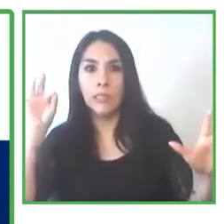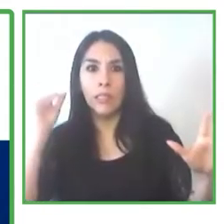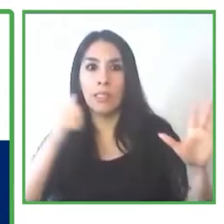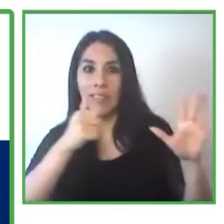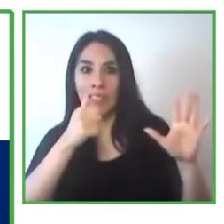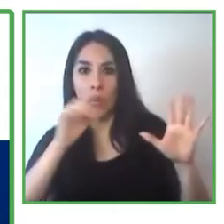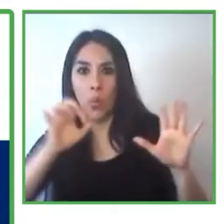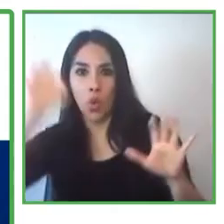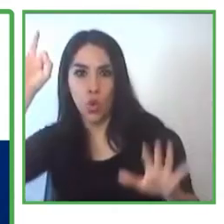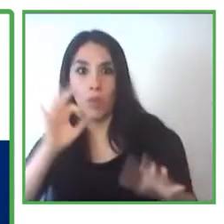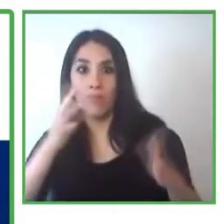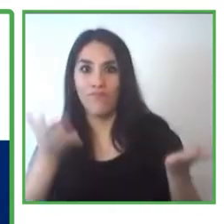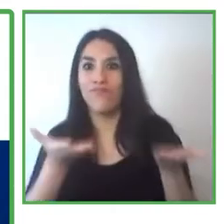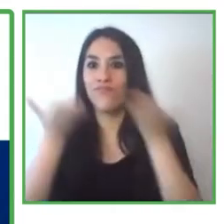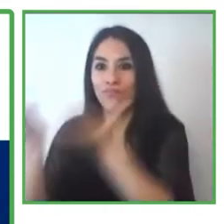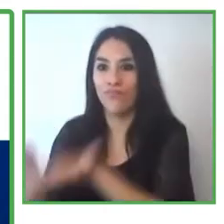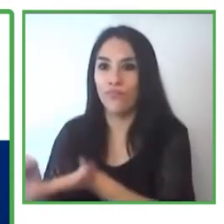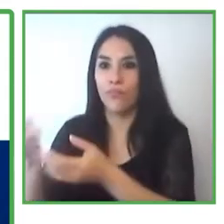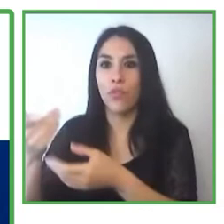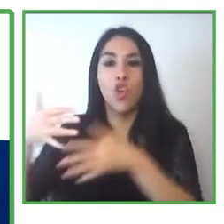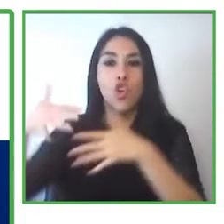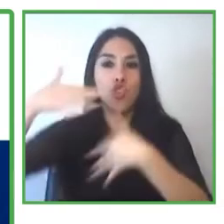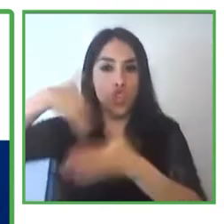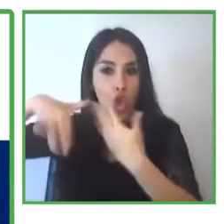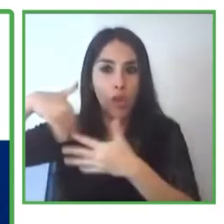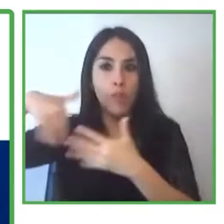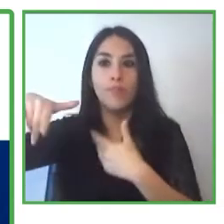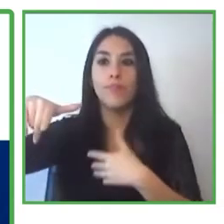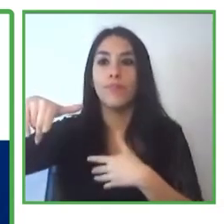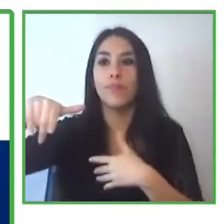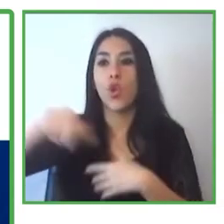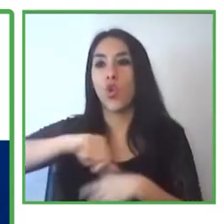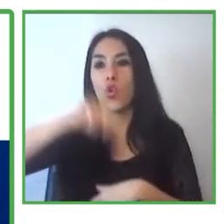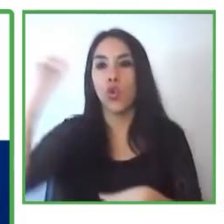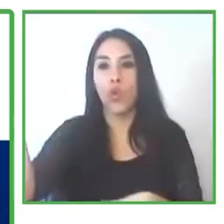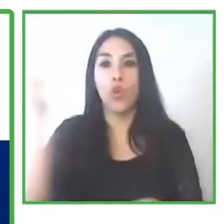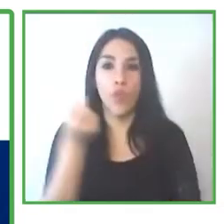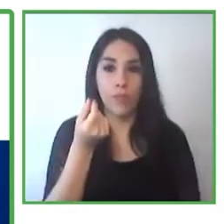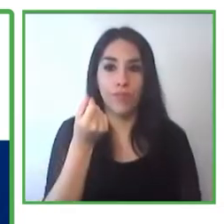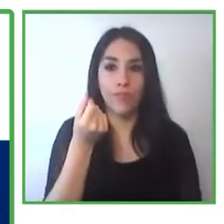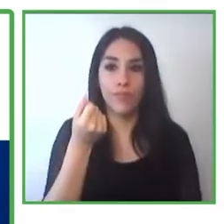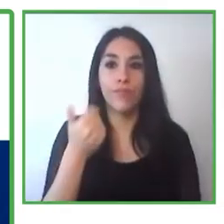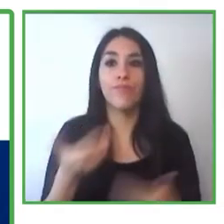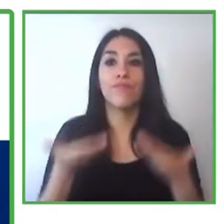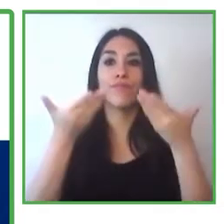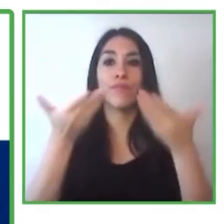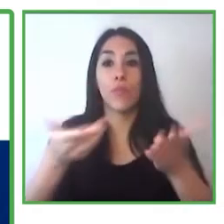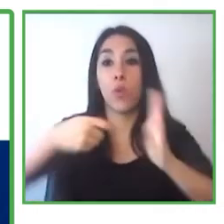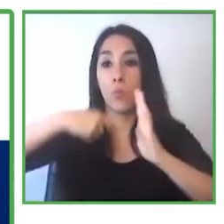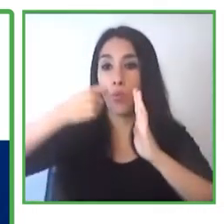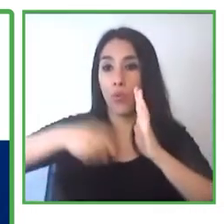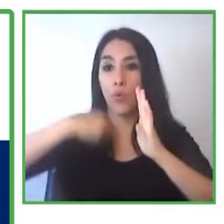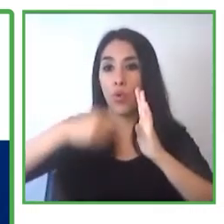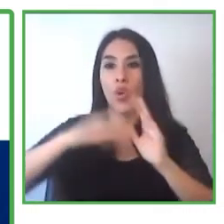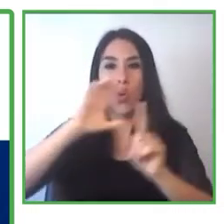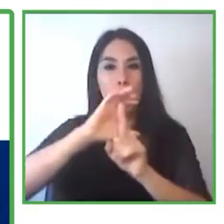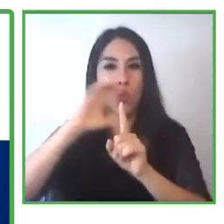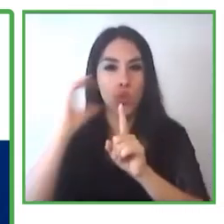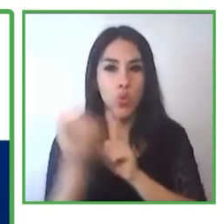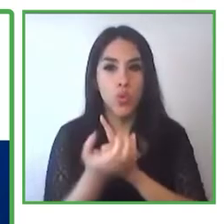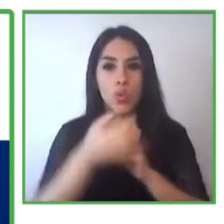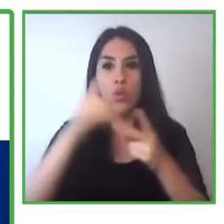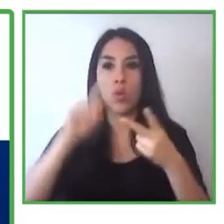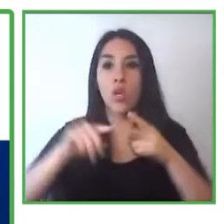Incorpora, y el resto de presupuesto se destina a proyectos de cultura, ciencia, educación,